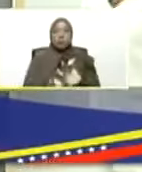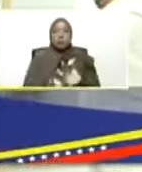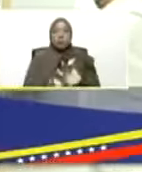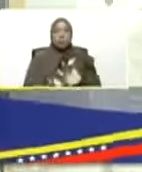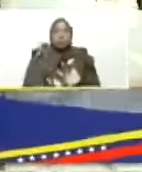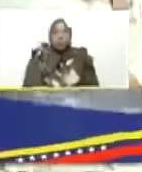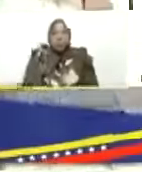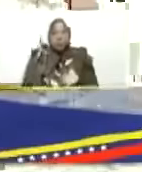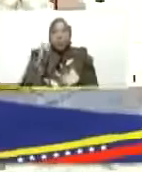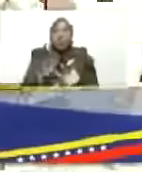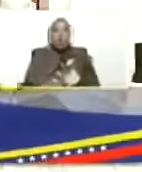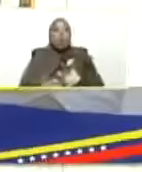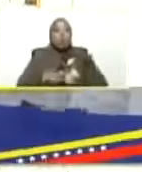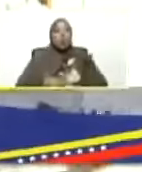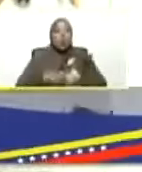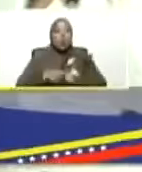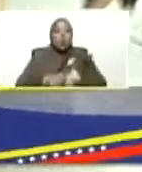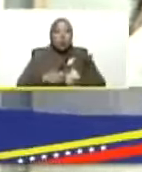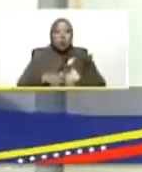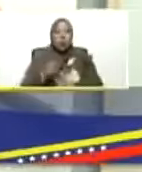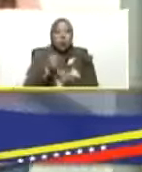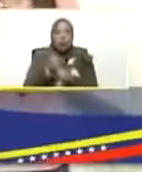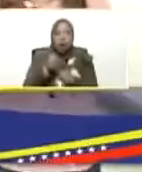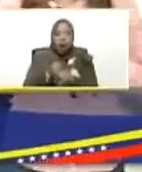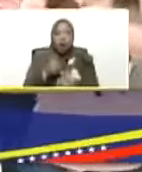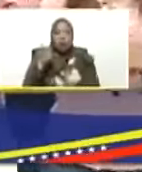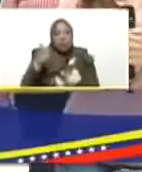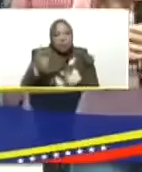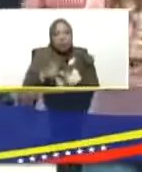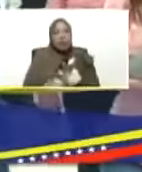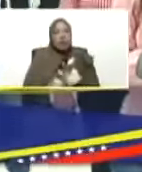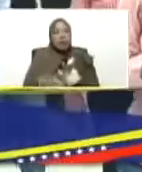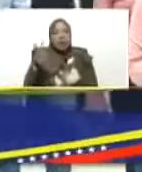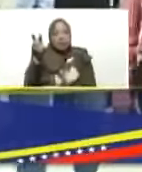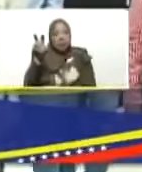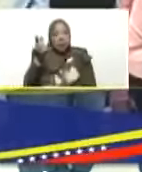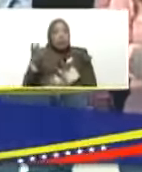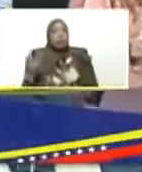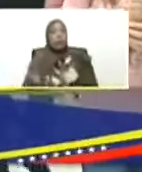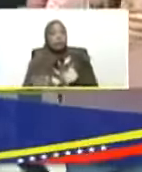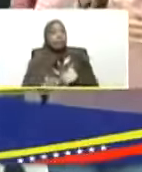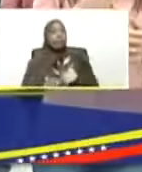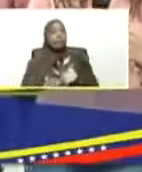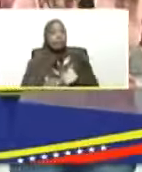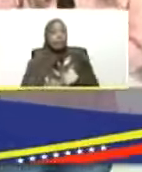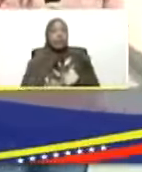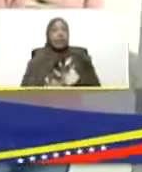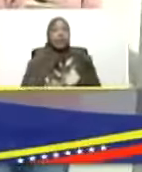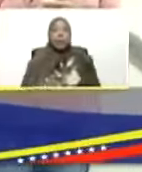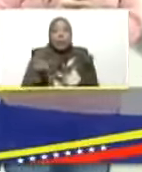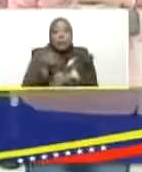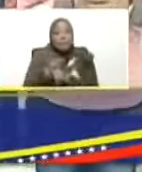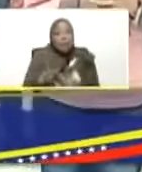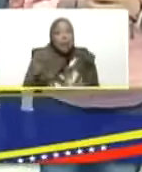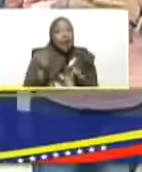¿Ah? ¿Todo bien? ¿Trabajando? Porque es viernes. Pero hay que trabajar.